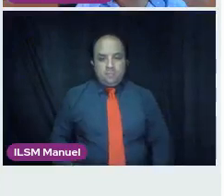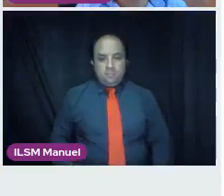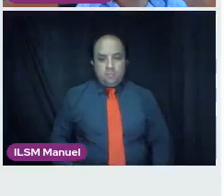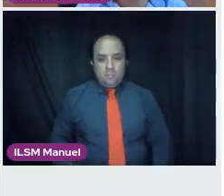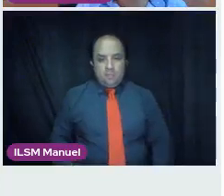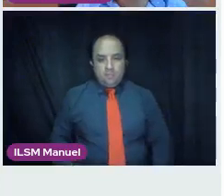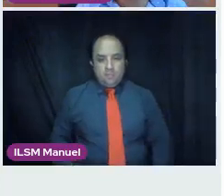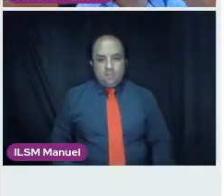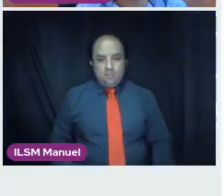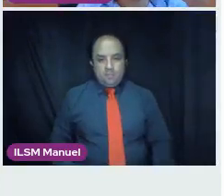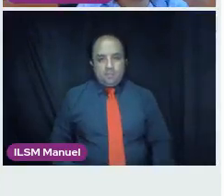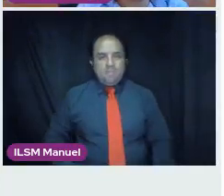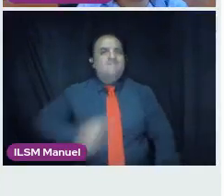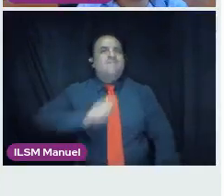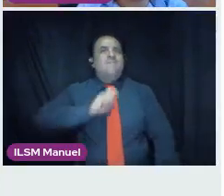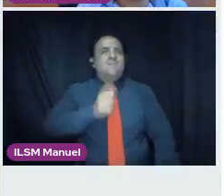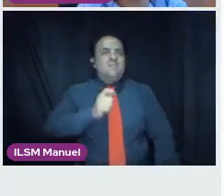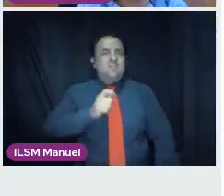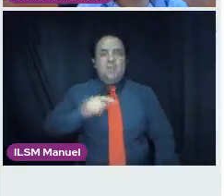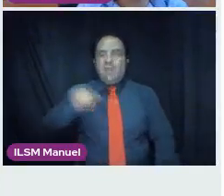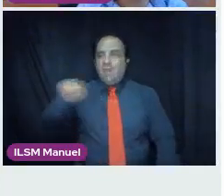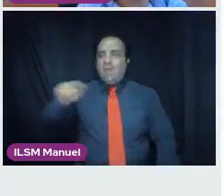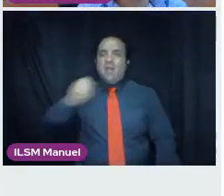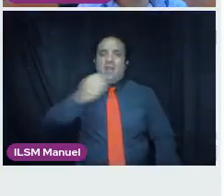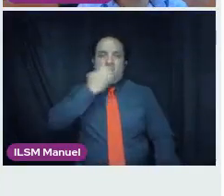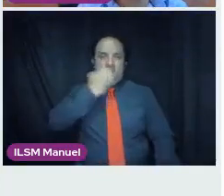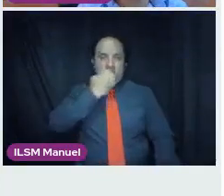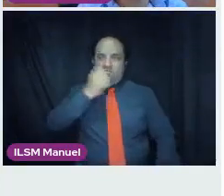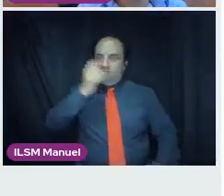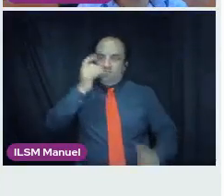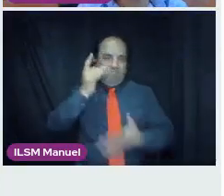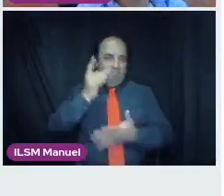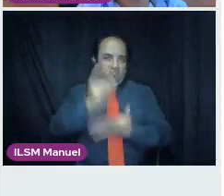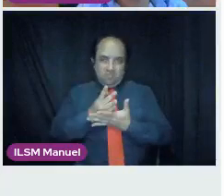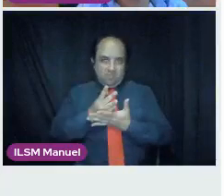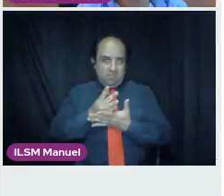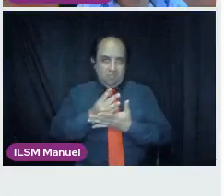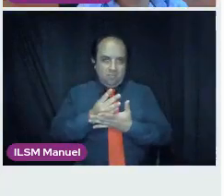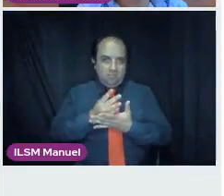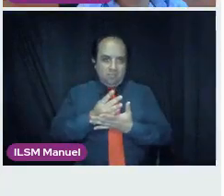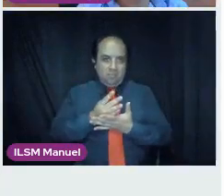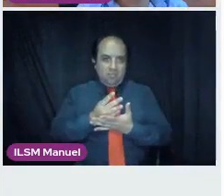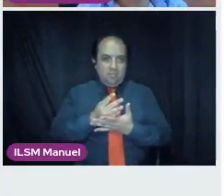O sea, las escuelas ya no solamente están